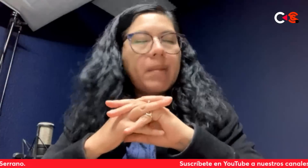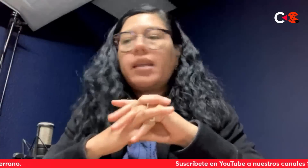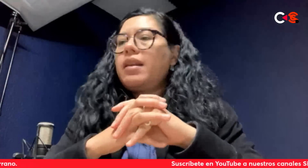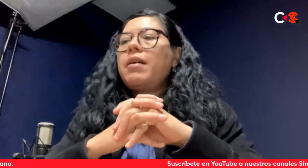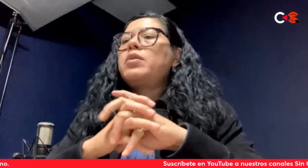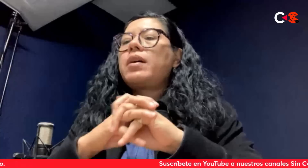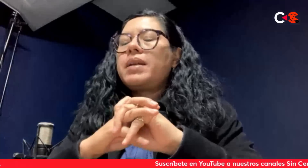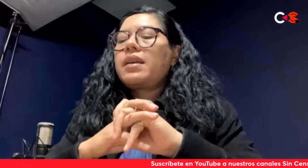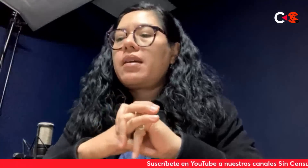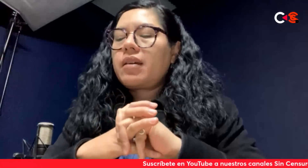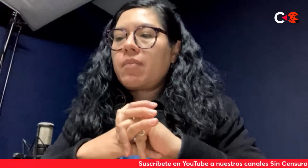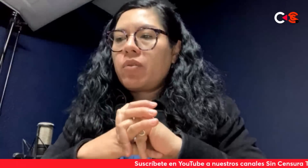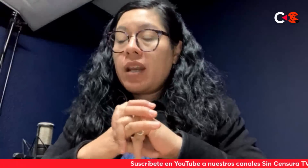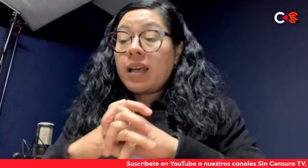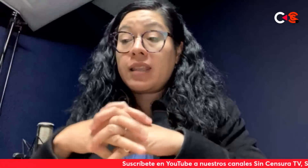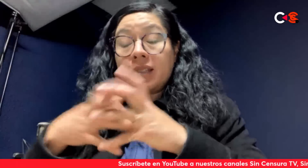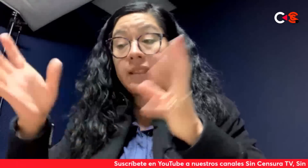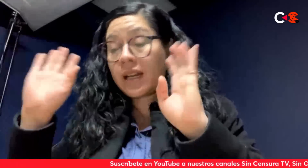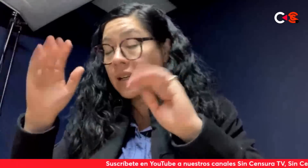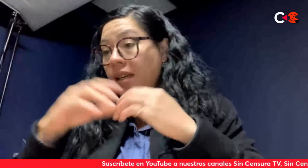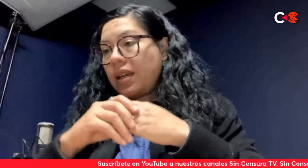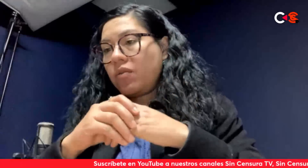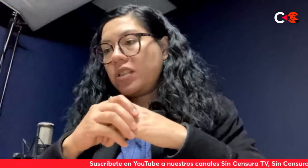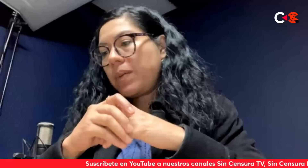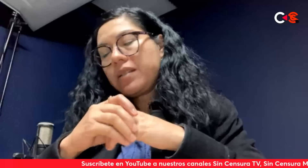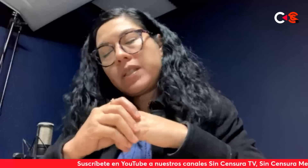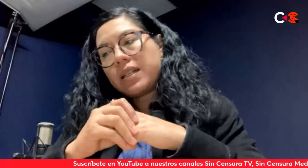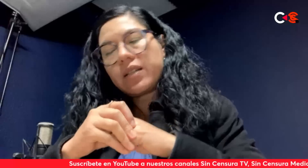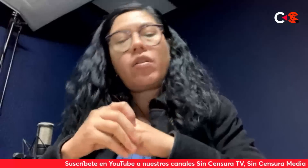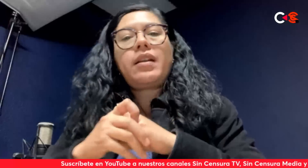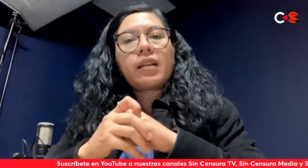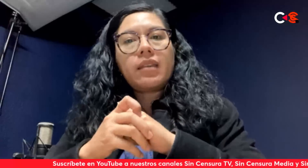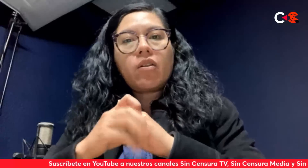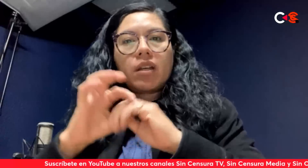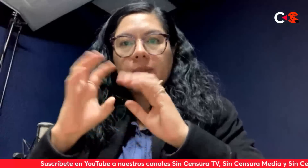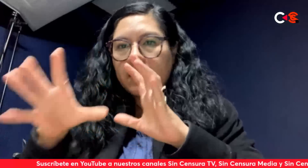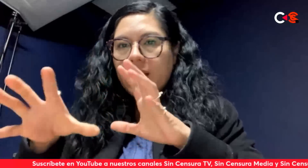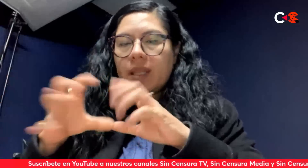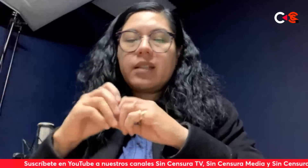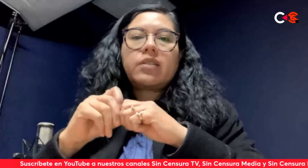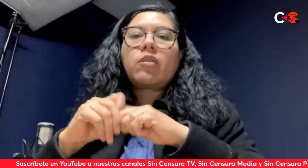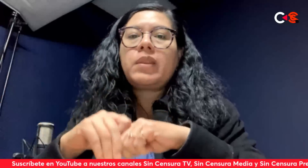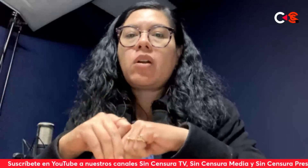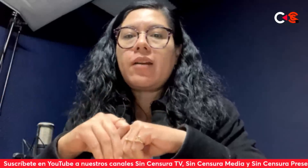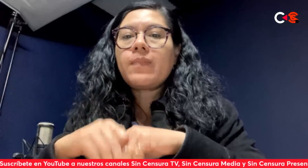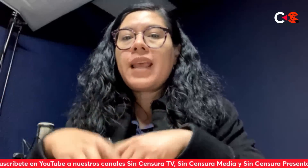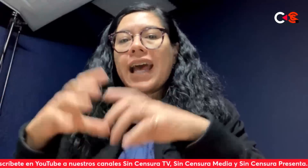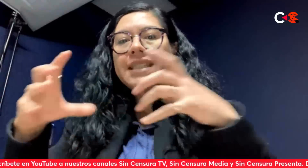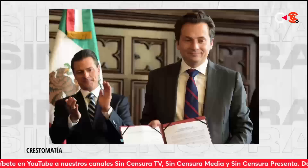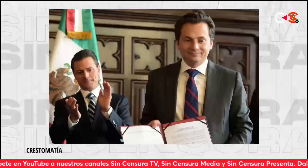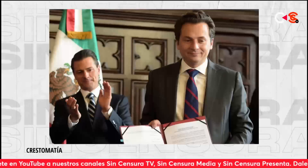me imaginábamos jamás que pudiera transitar en nuestro país, pues el sector energético, específicamente el sector